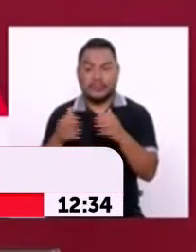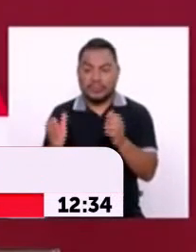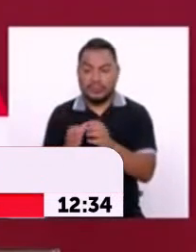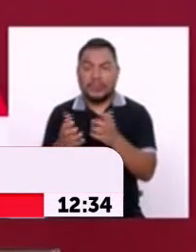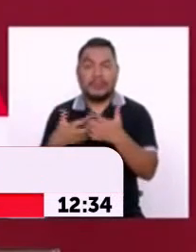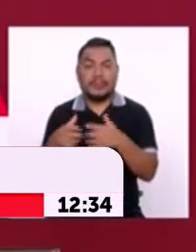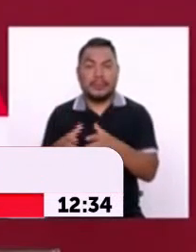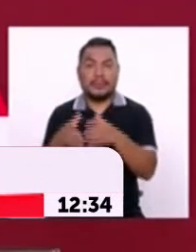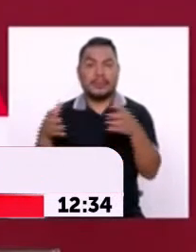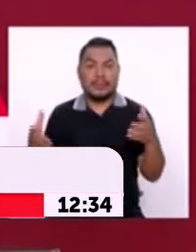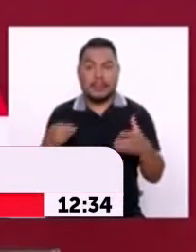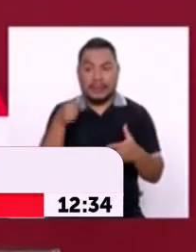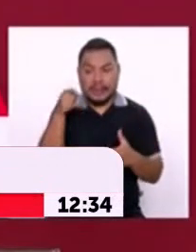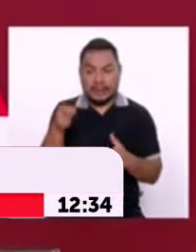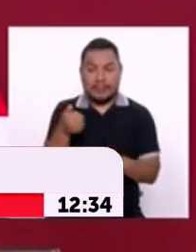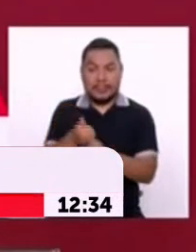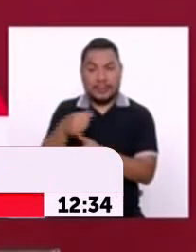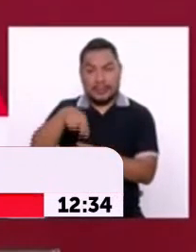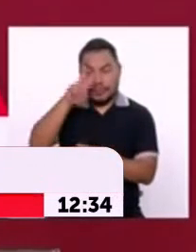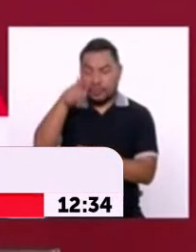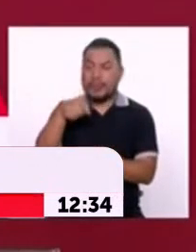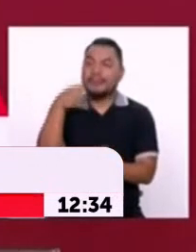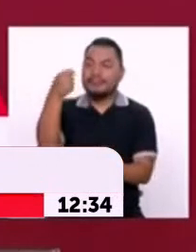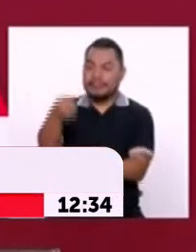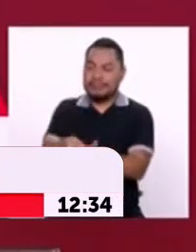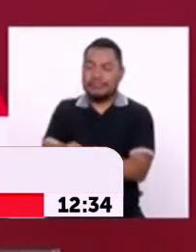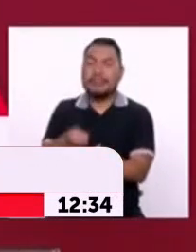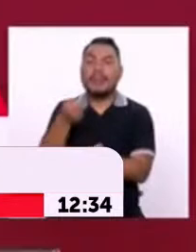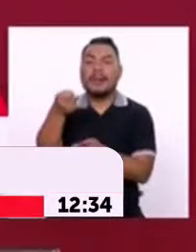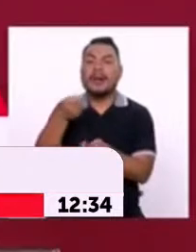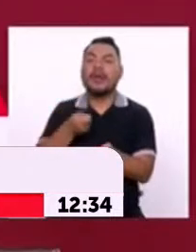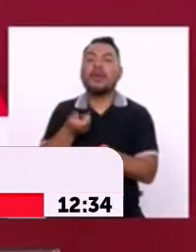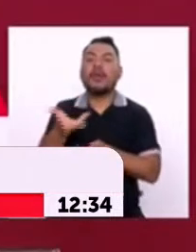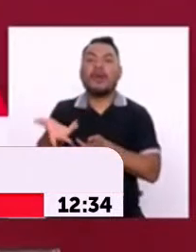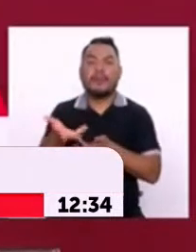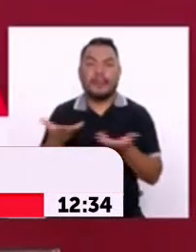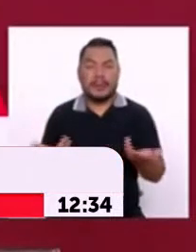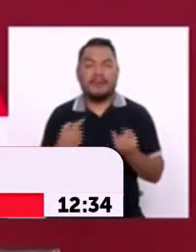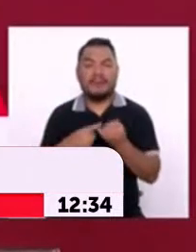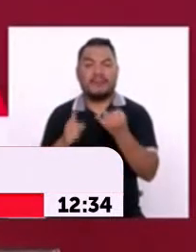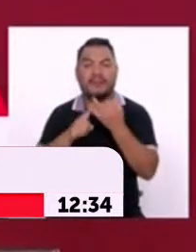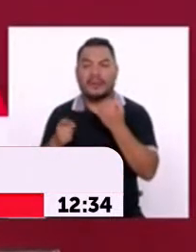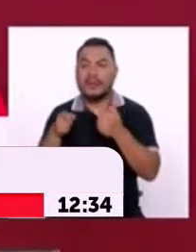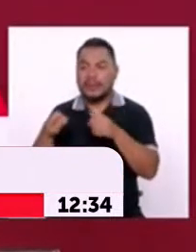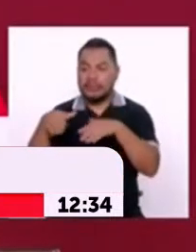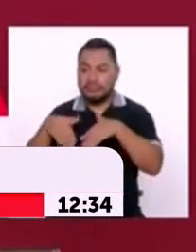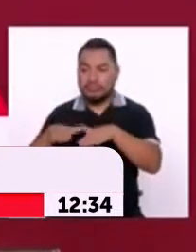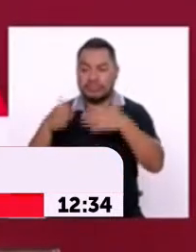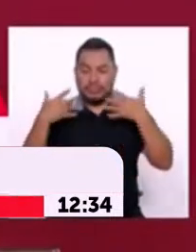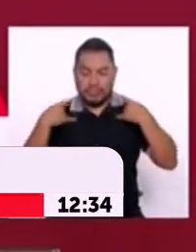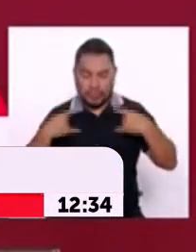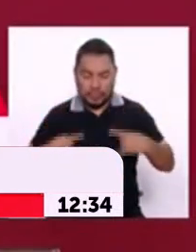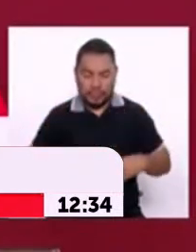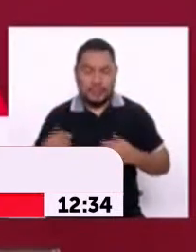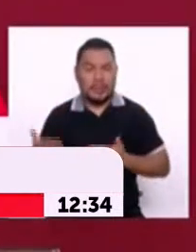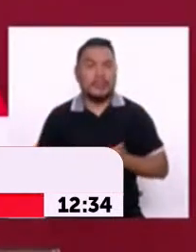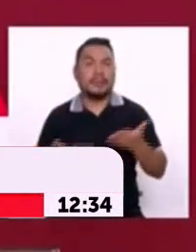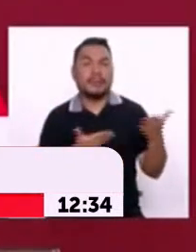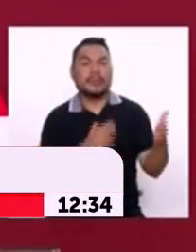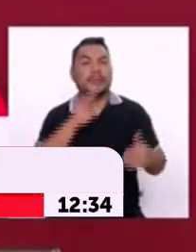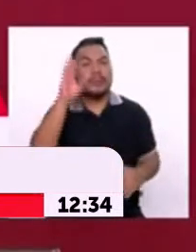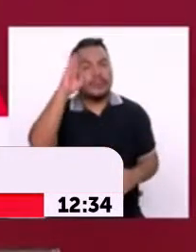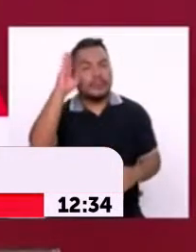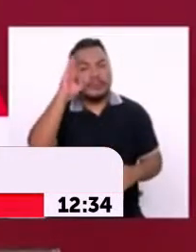y pequeñas empresas que permitirán financiar la adquisición de uniformes para la